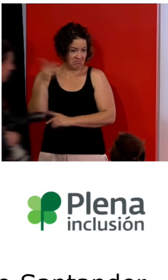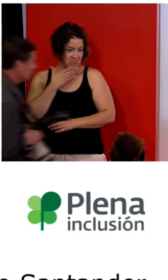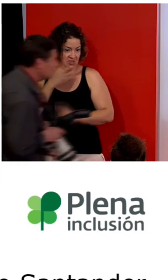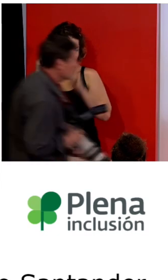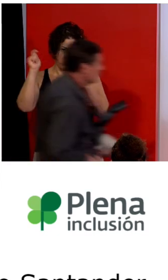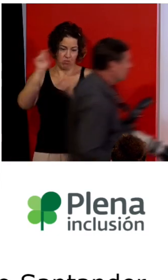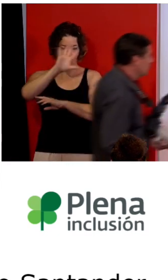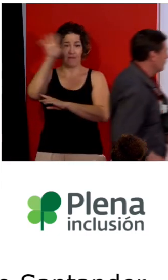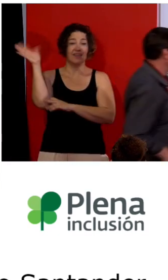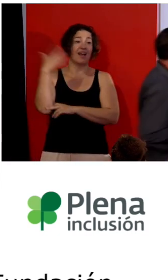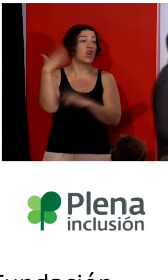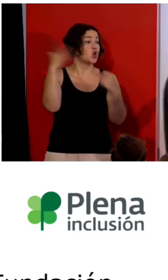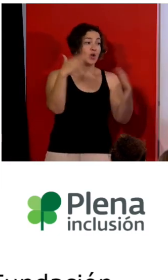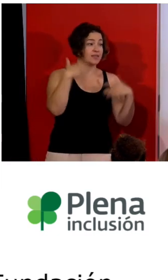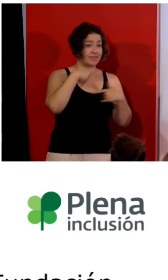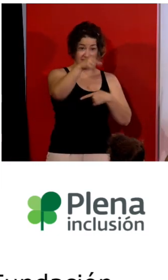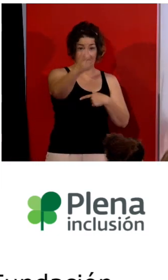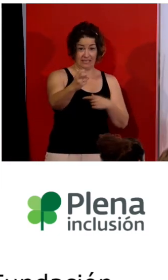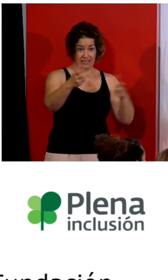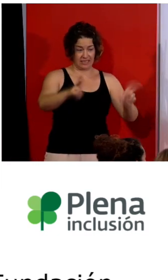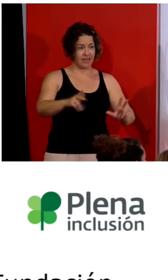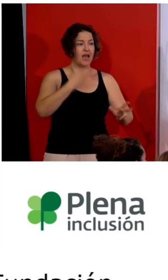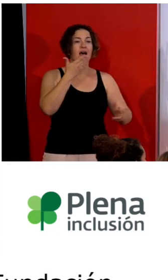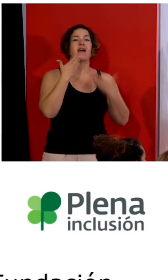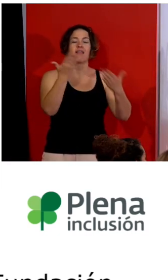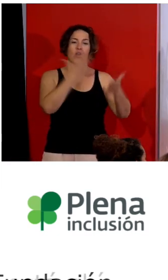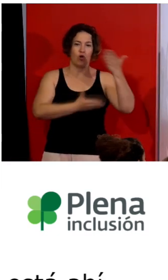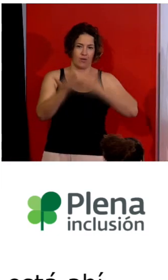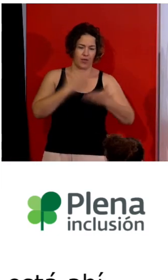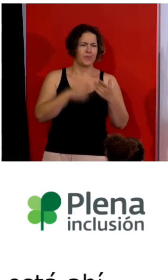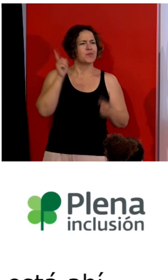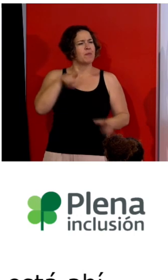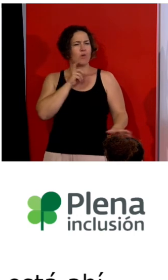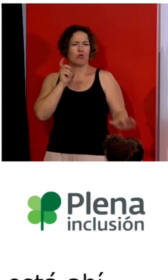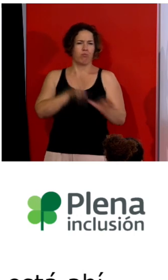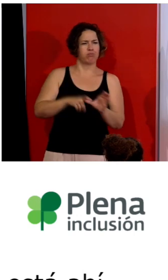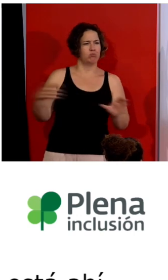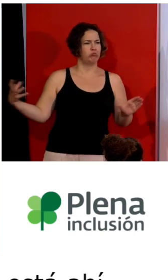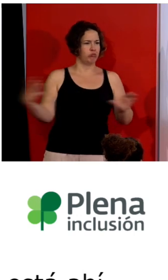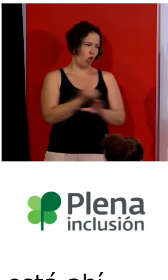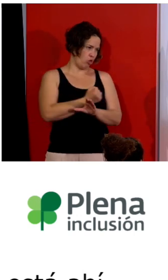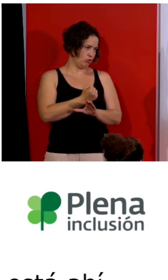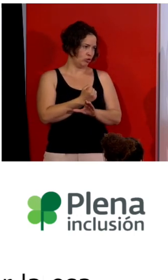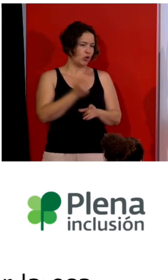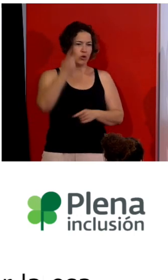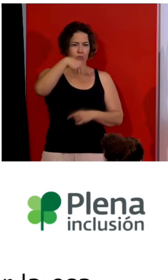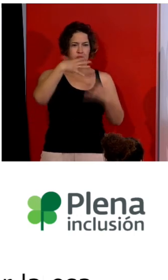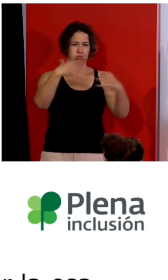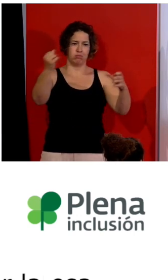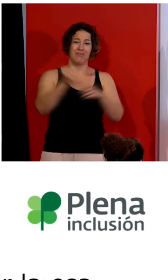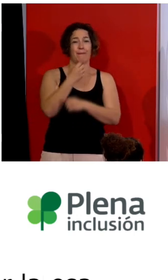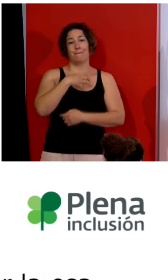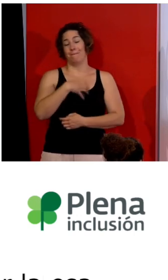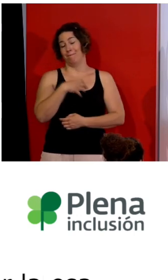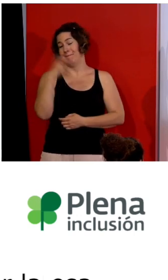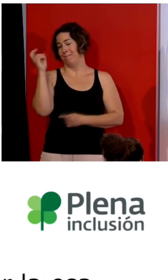sentado también. Muchas gracias por esa colaboración y por la implicación de todos, por la implicación de todos los que estáis aquí y de los que no han podido